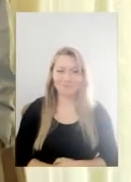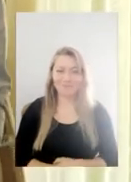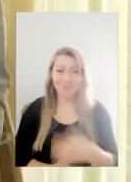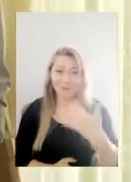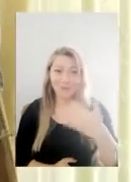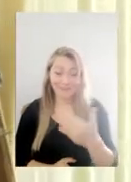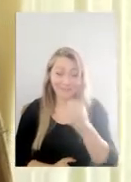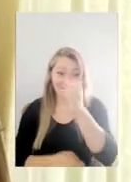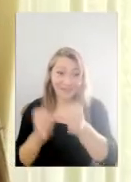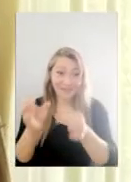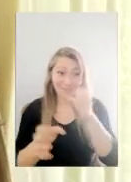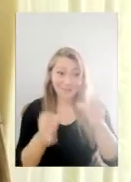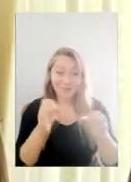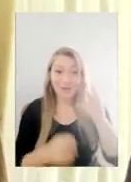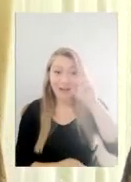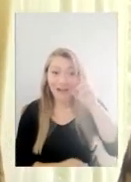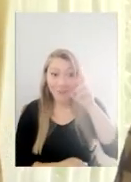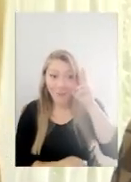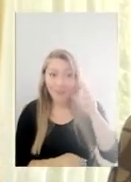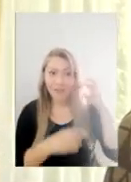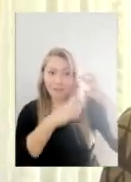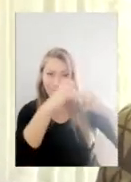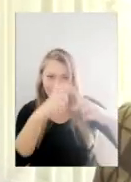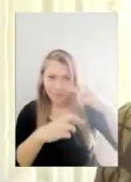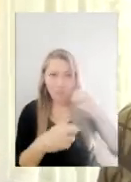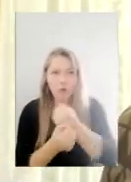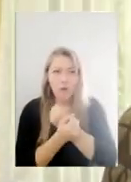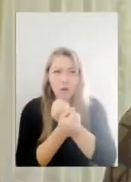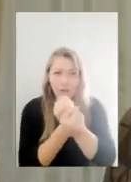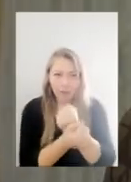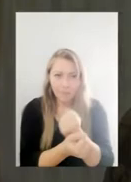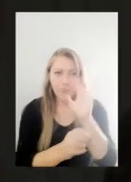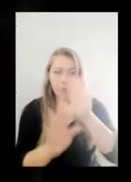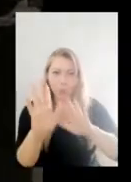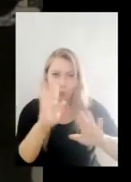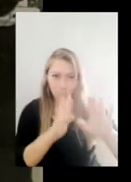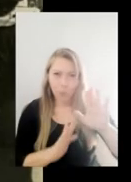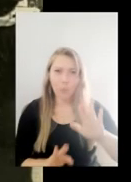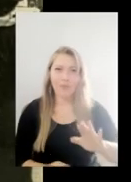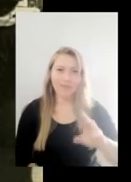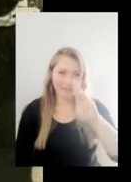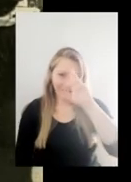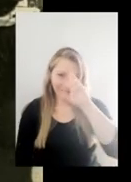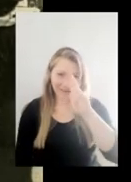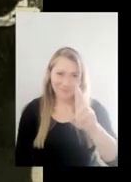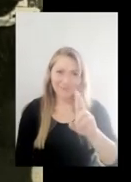el amor por el patrimonio para que la gente también lo cuide y lo entienda y lo valore.